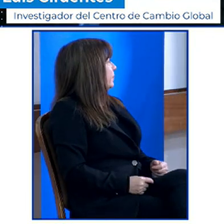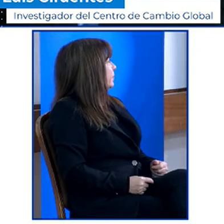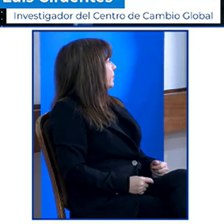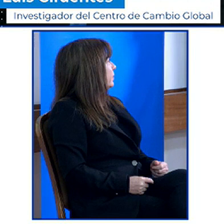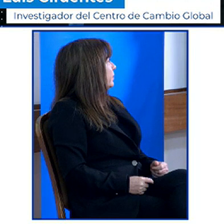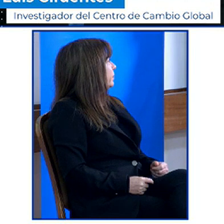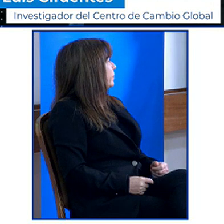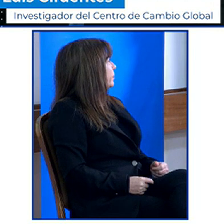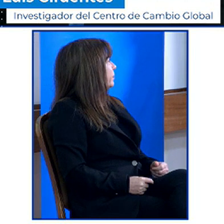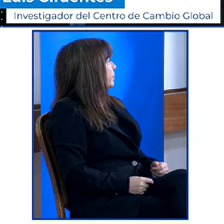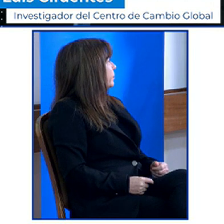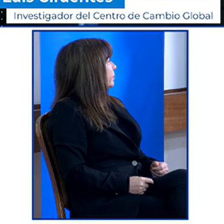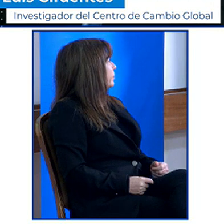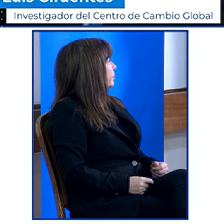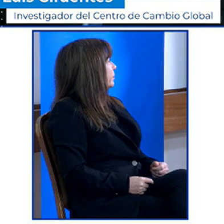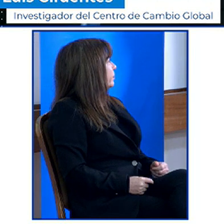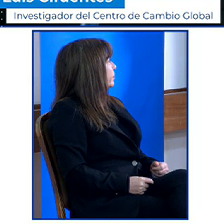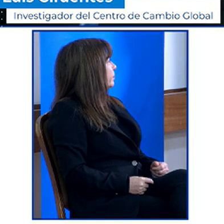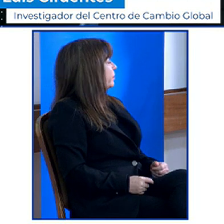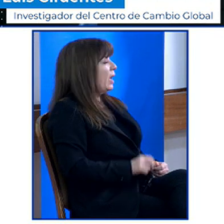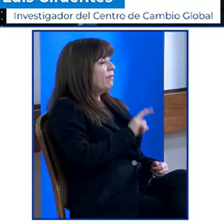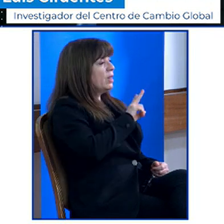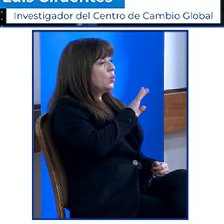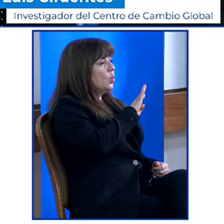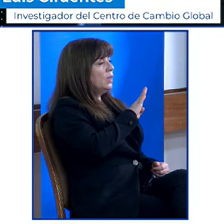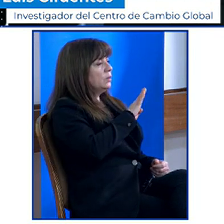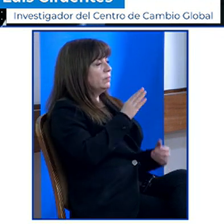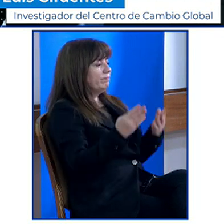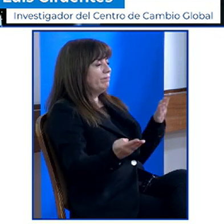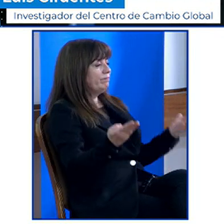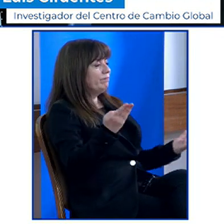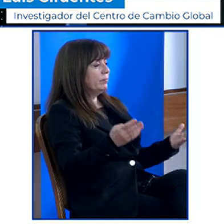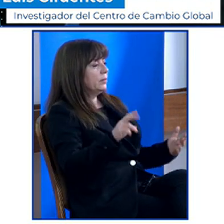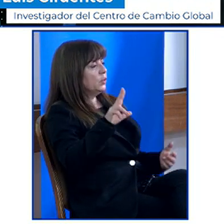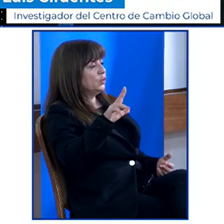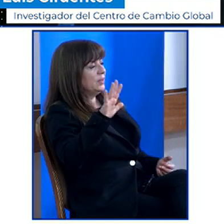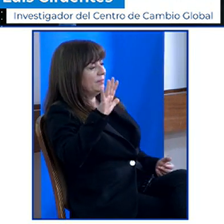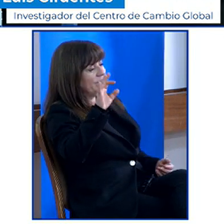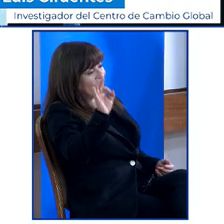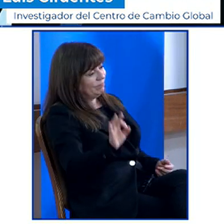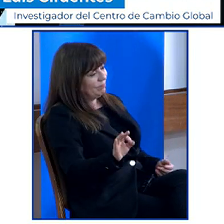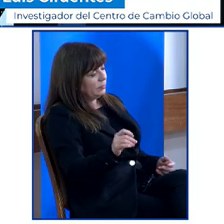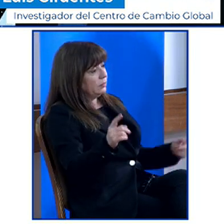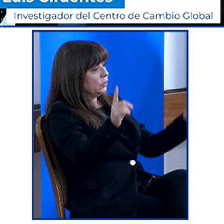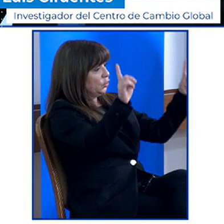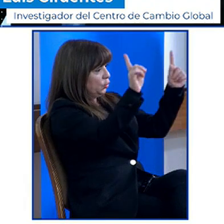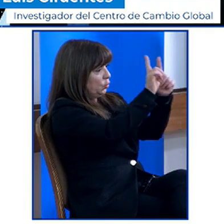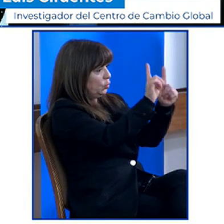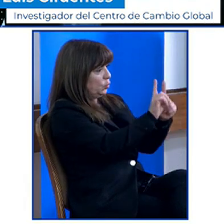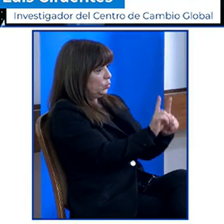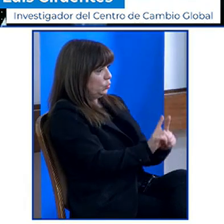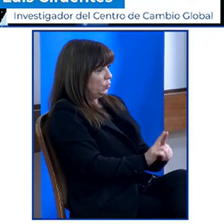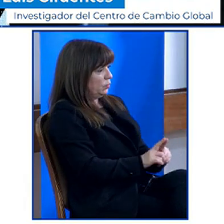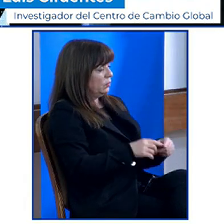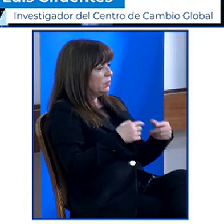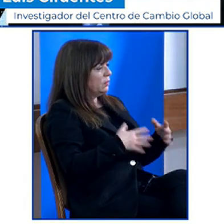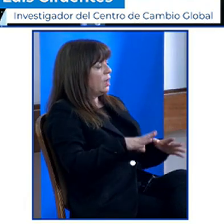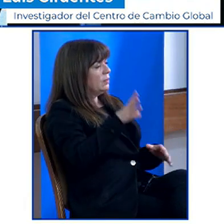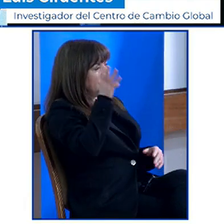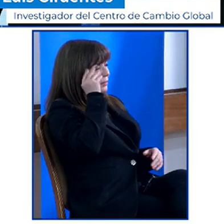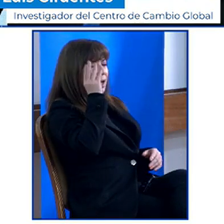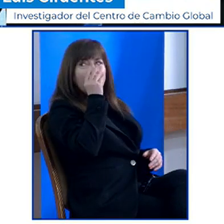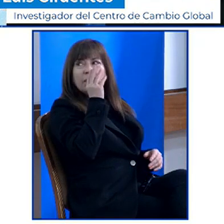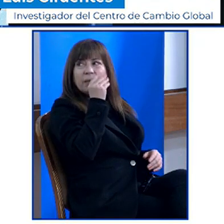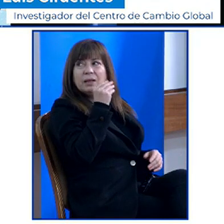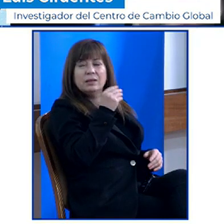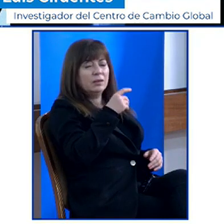Ahí está 34 versus 85%. Bueno, y las conclusiones, ¿qué es lo que hemos aprendido